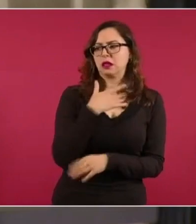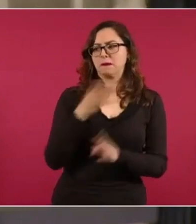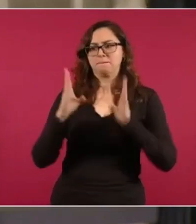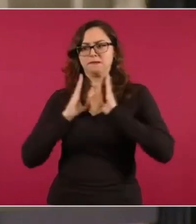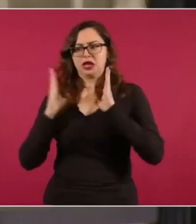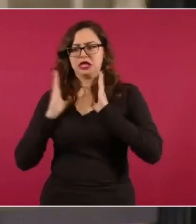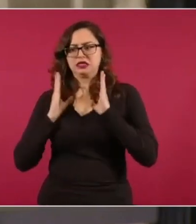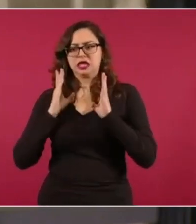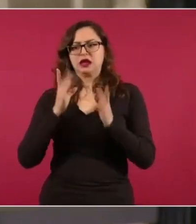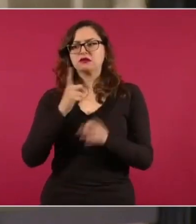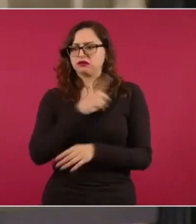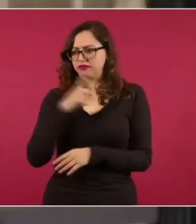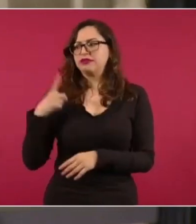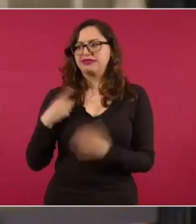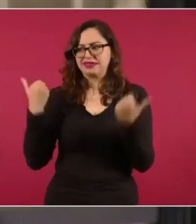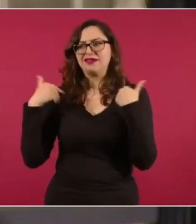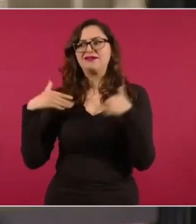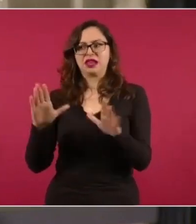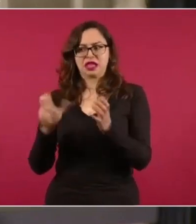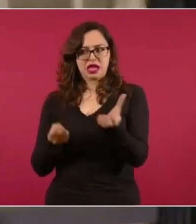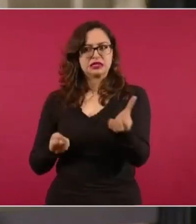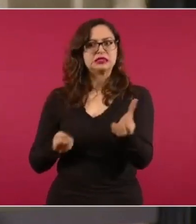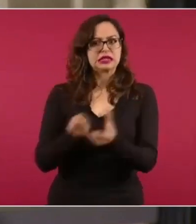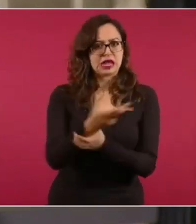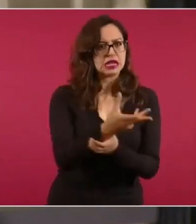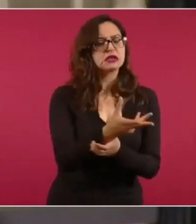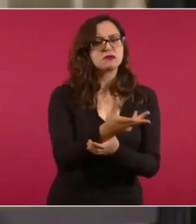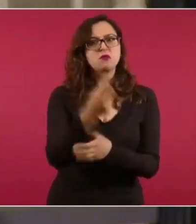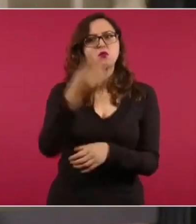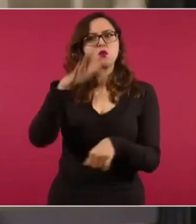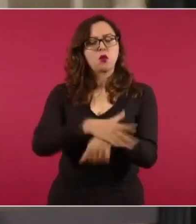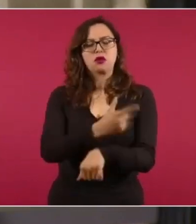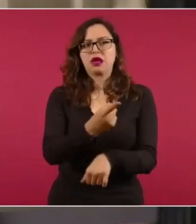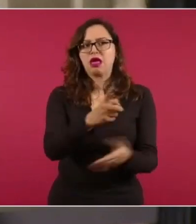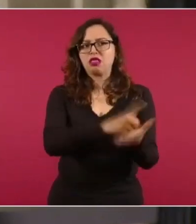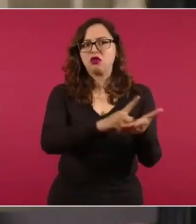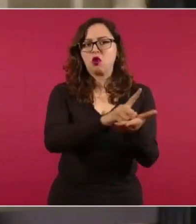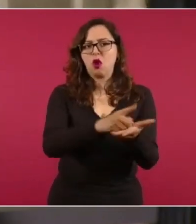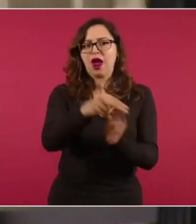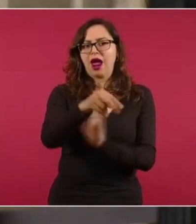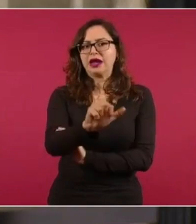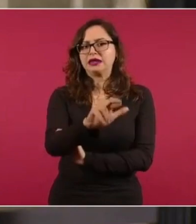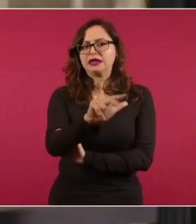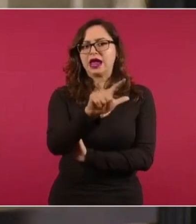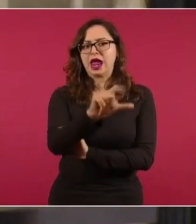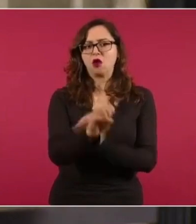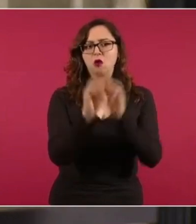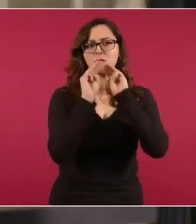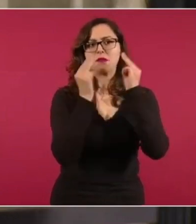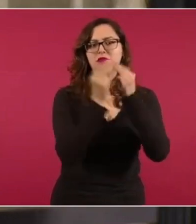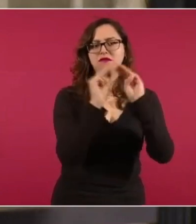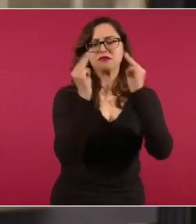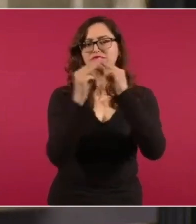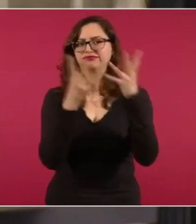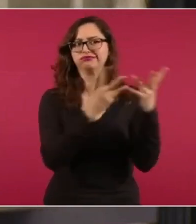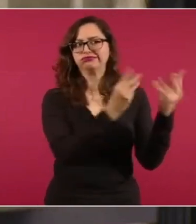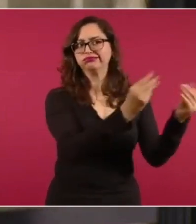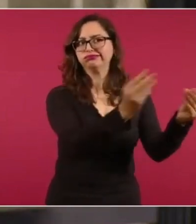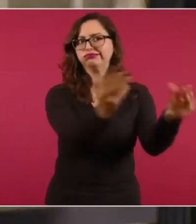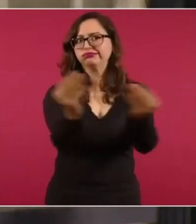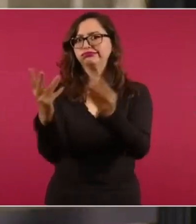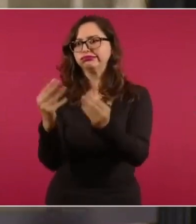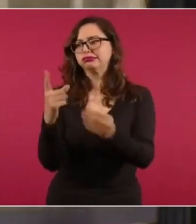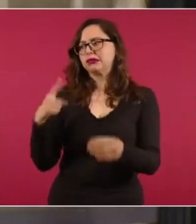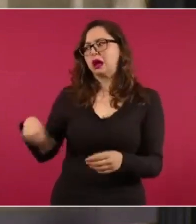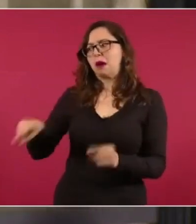se necesita y nadie dijo nada. Han pasado 30 años donde las Fuerzas Armadas han